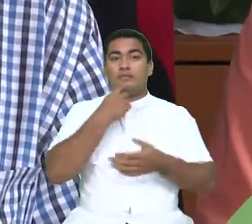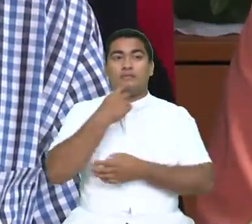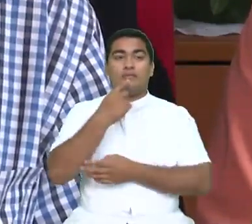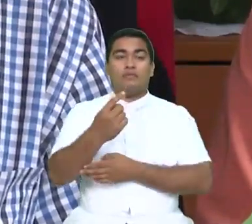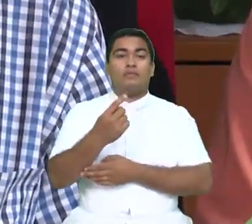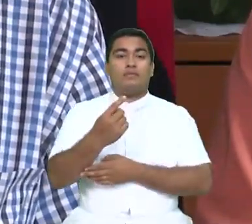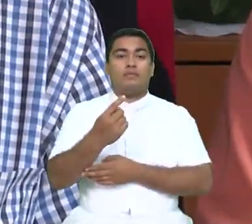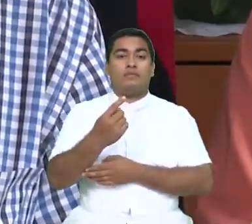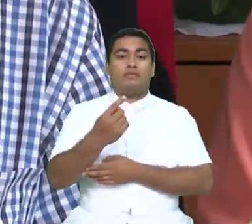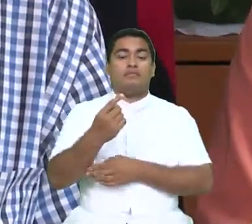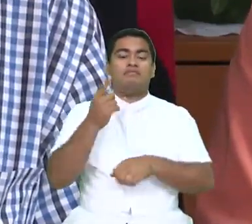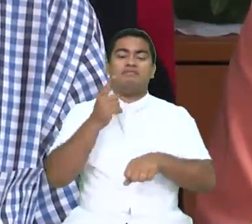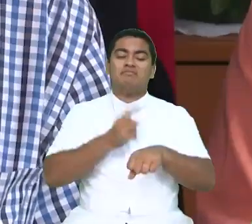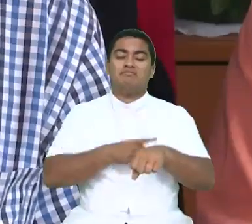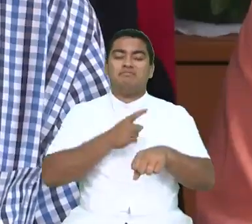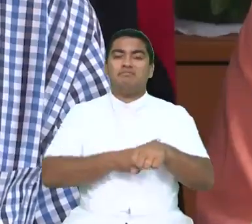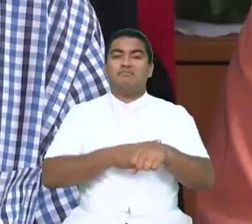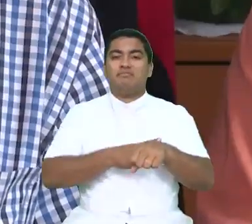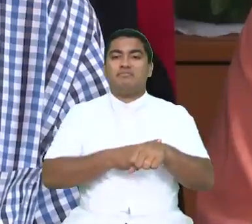de las